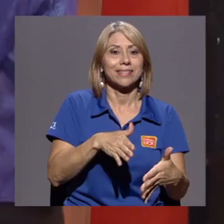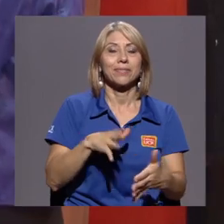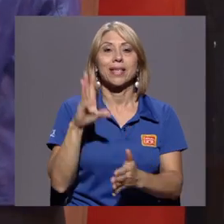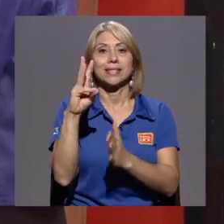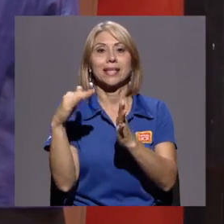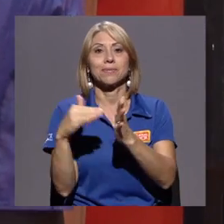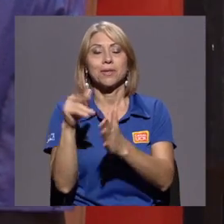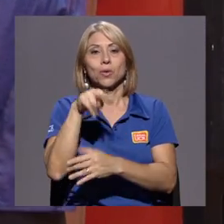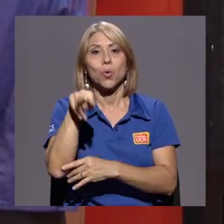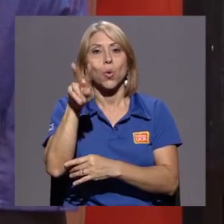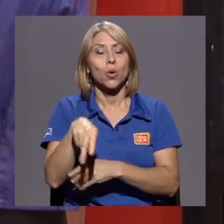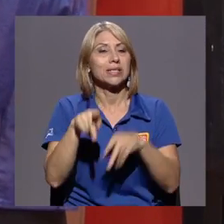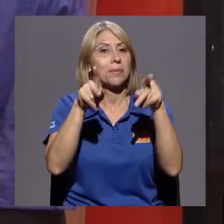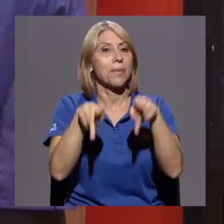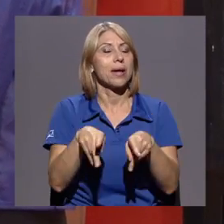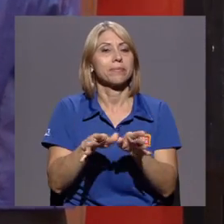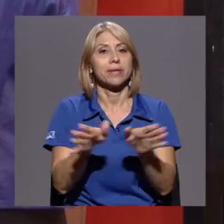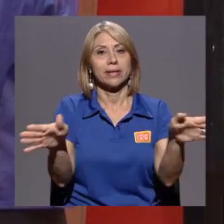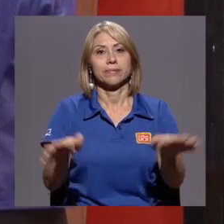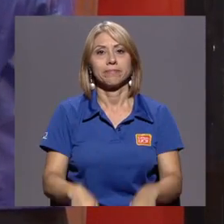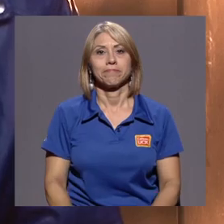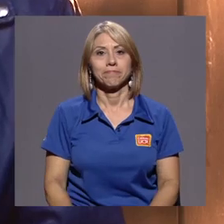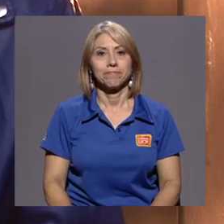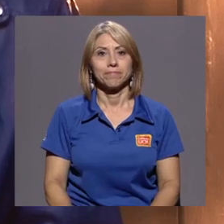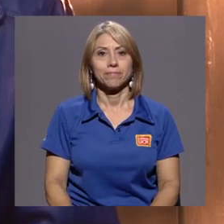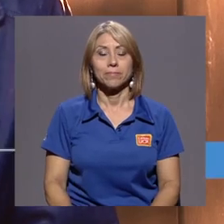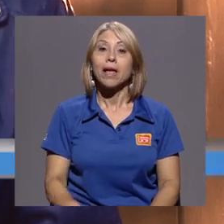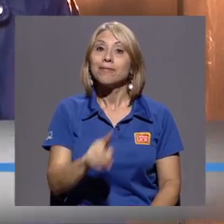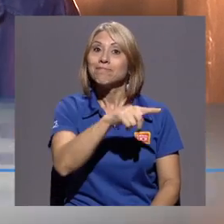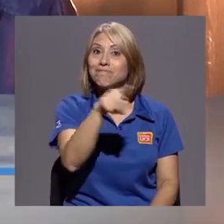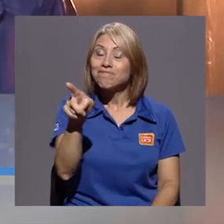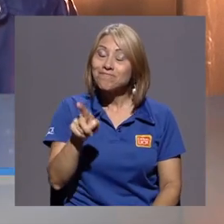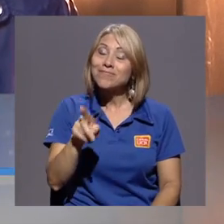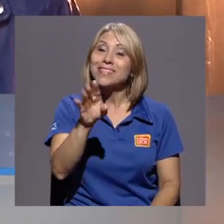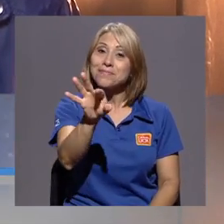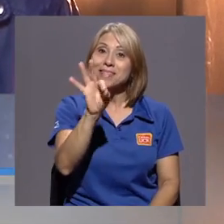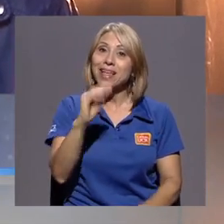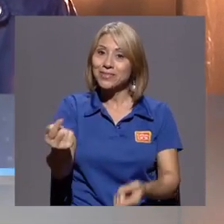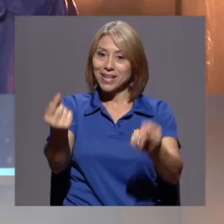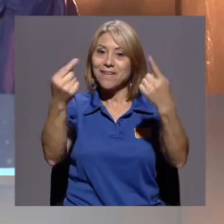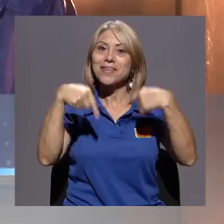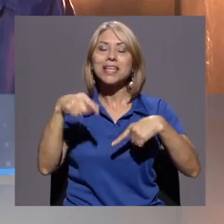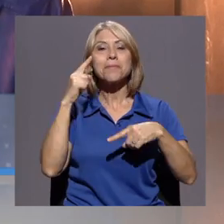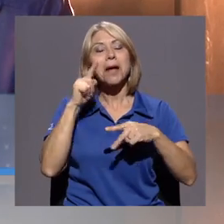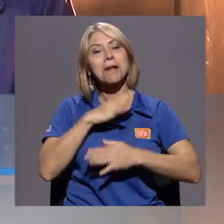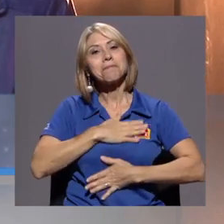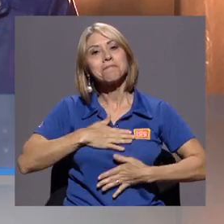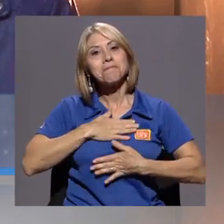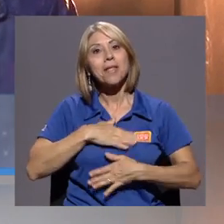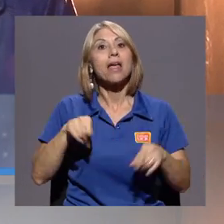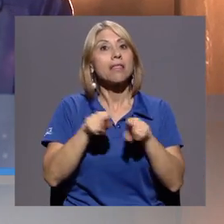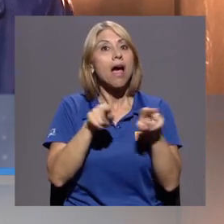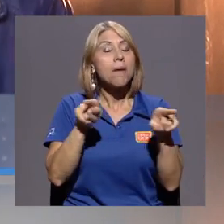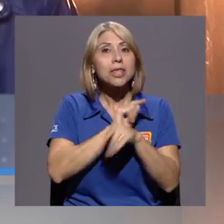y 6.000 colones público general. Más que invitados de verdad a venir a pasarla bien, además